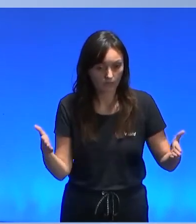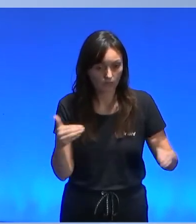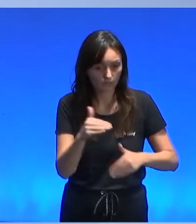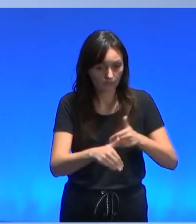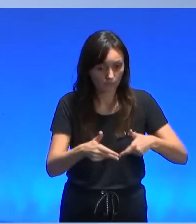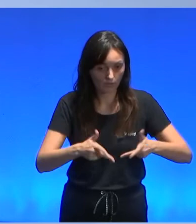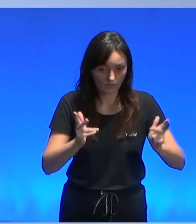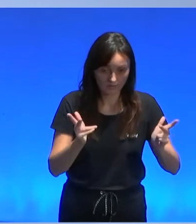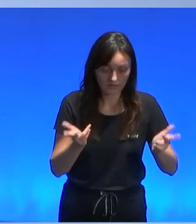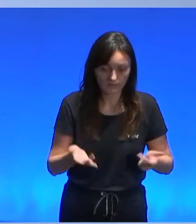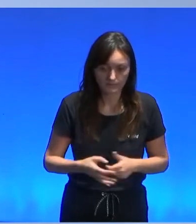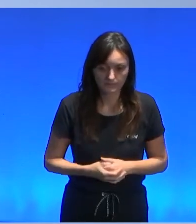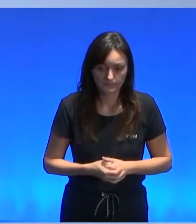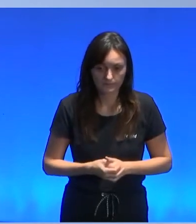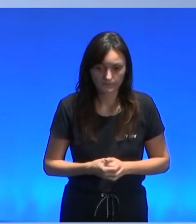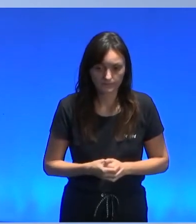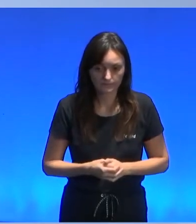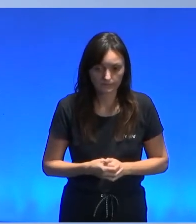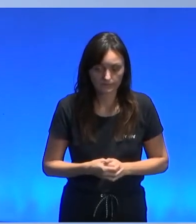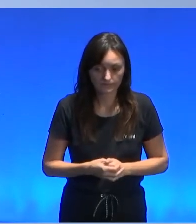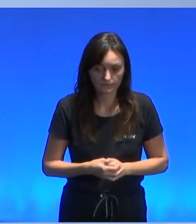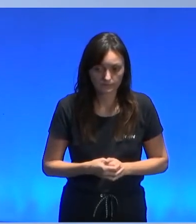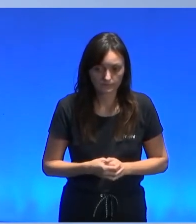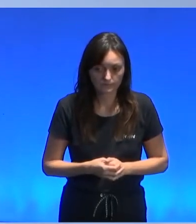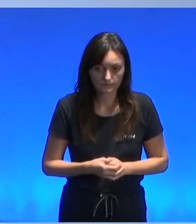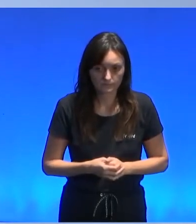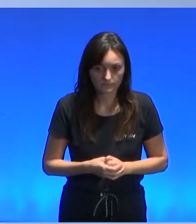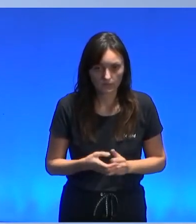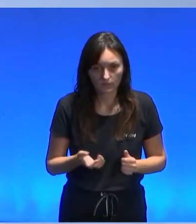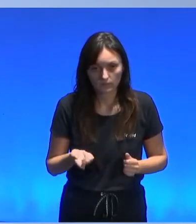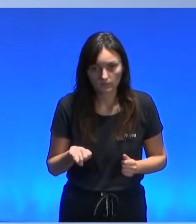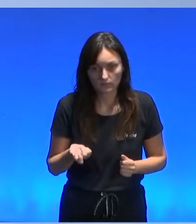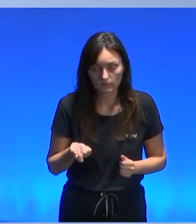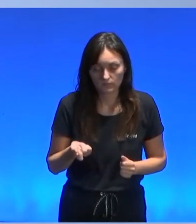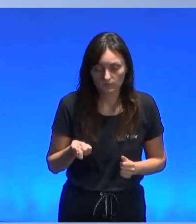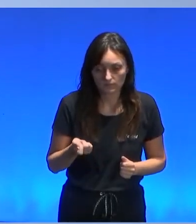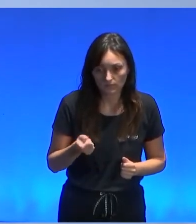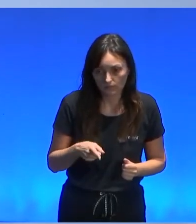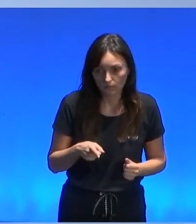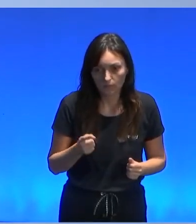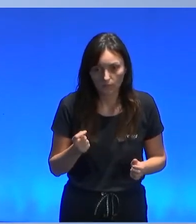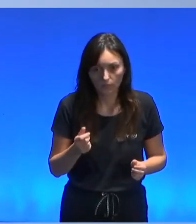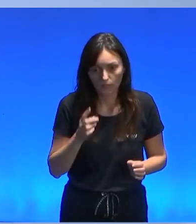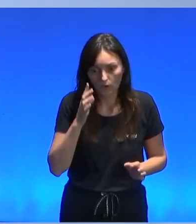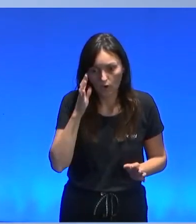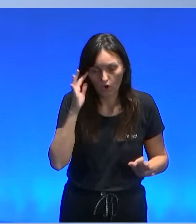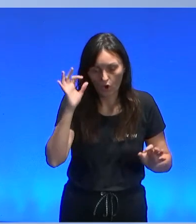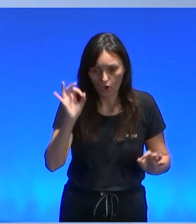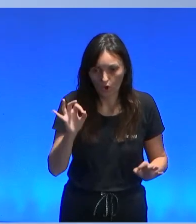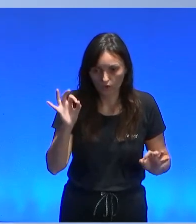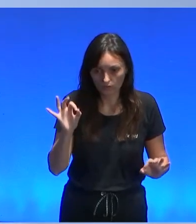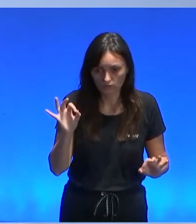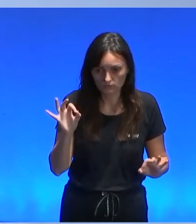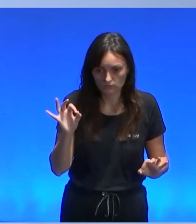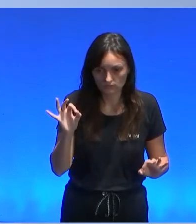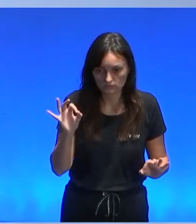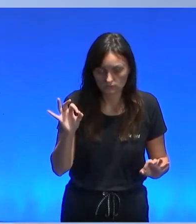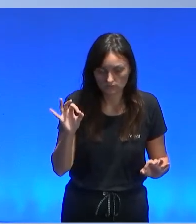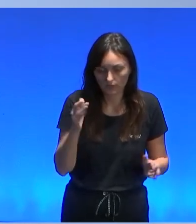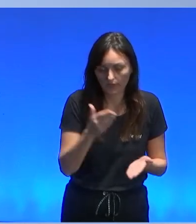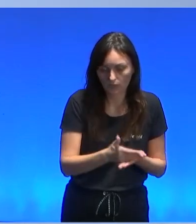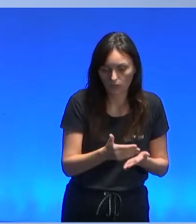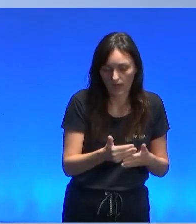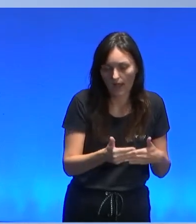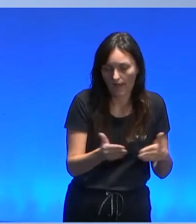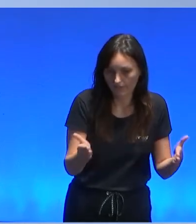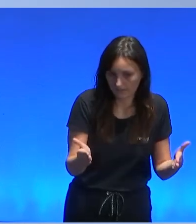democracia. Parece casi tautológico, es decir, es evidente que la escuela es abierta